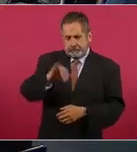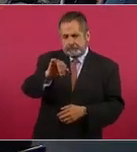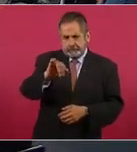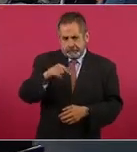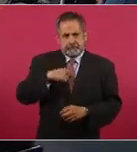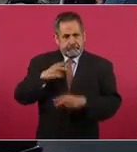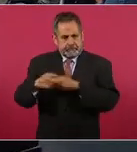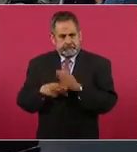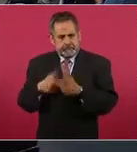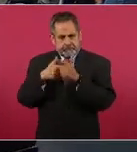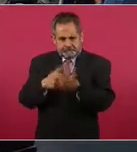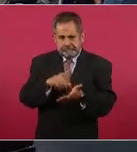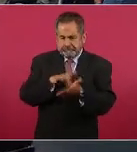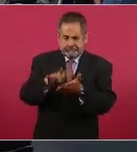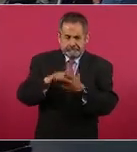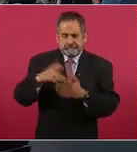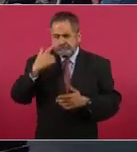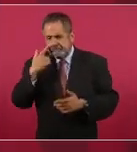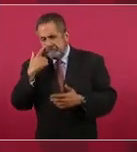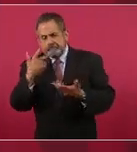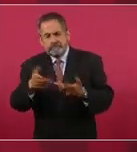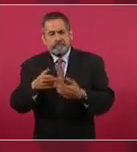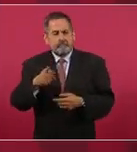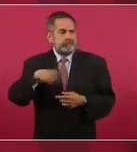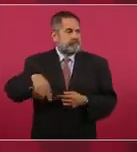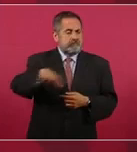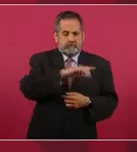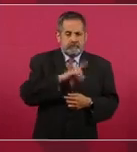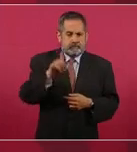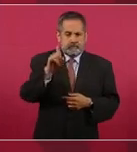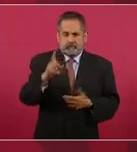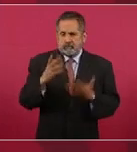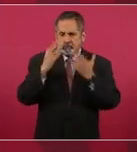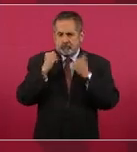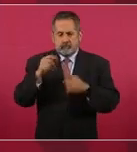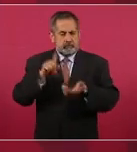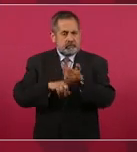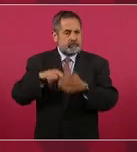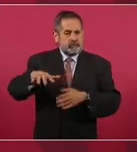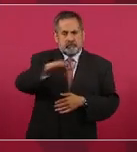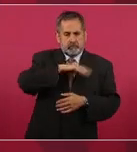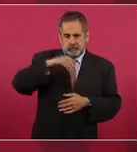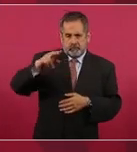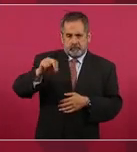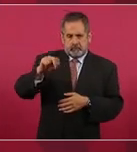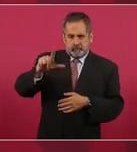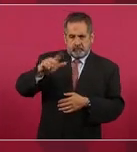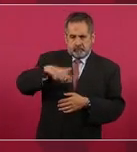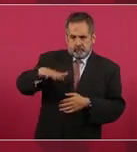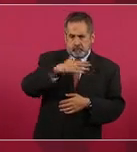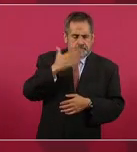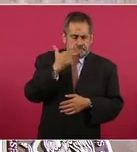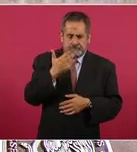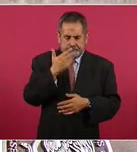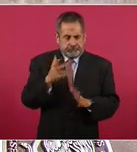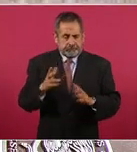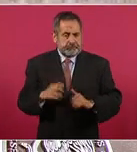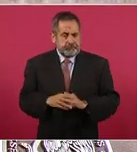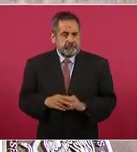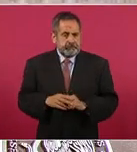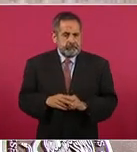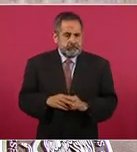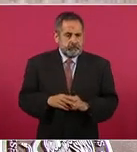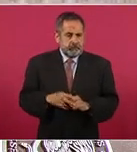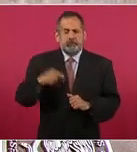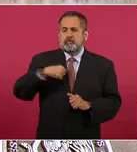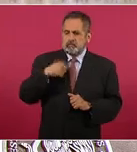seguimiento y apoyando en el caso de la falta de agua en Nuevo León. Voy a pedir